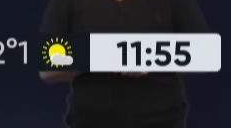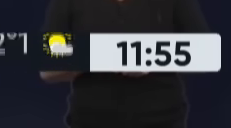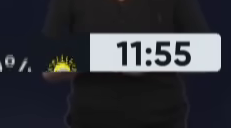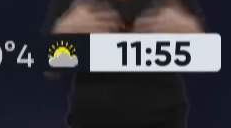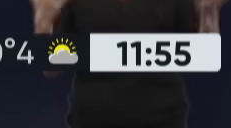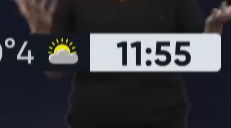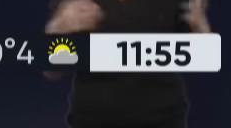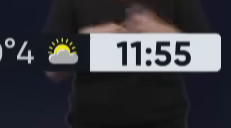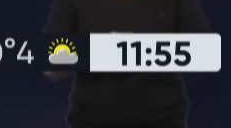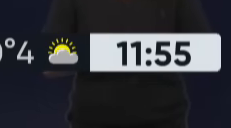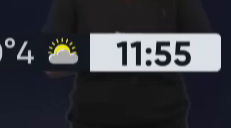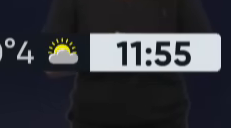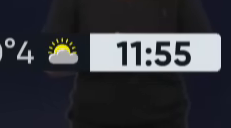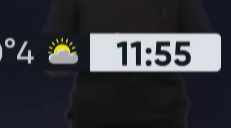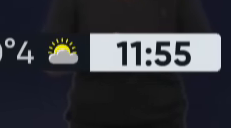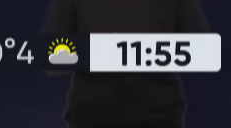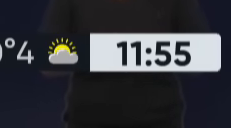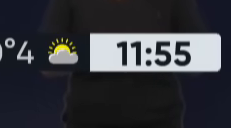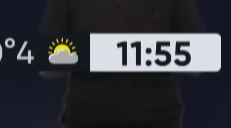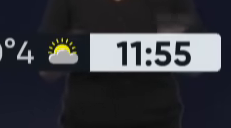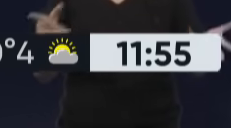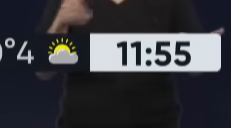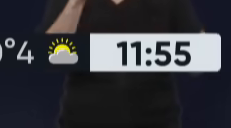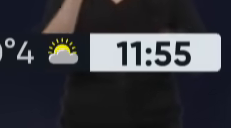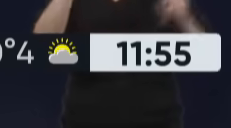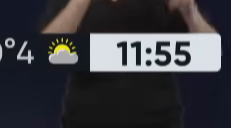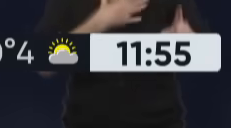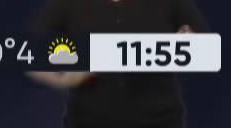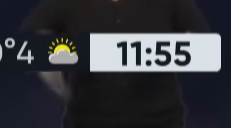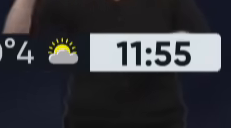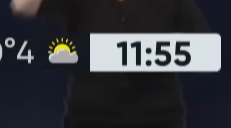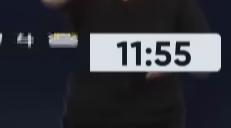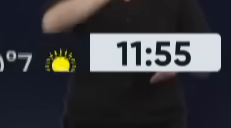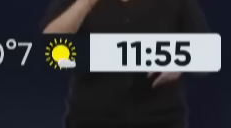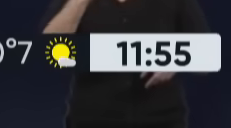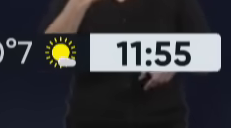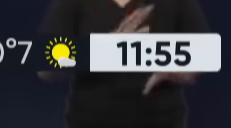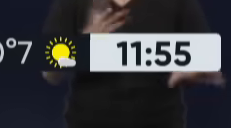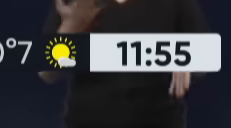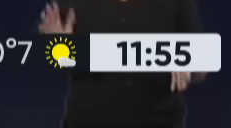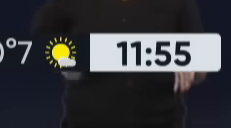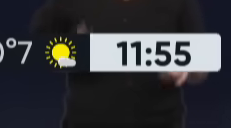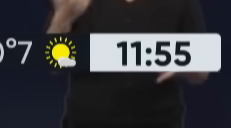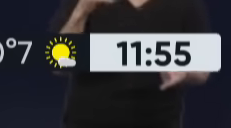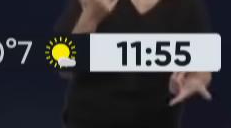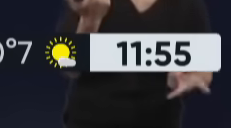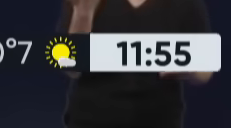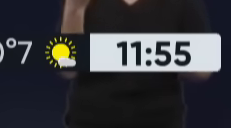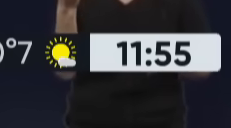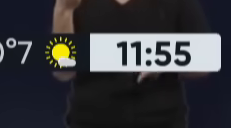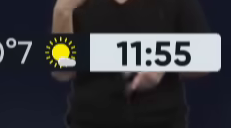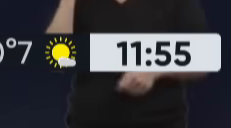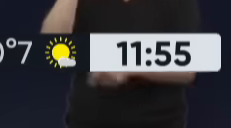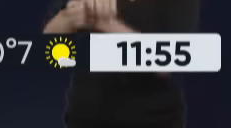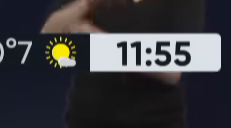digamos, de tener las ganas o la predisposición para que los ciudadanos vivan más libres y que puedan